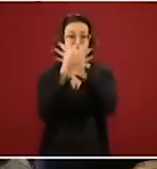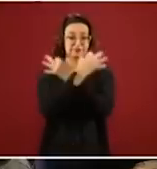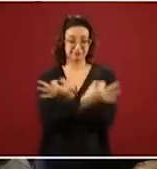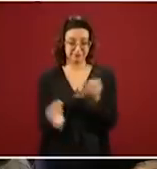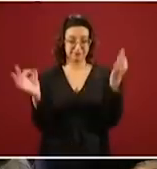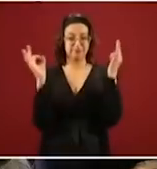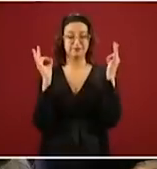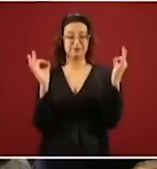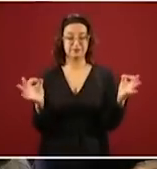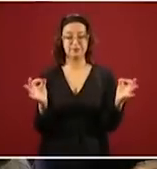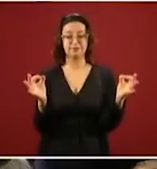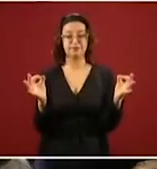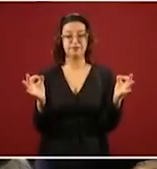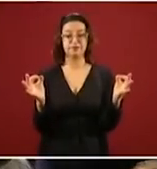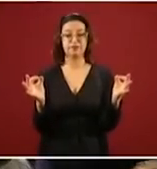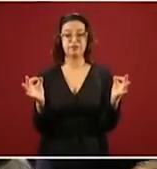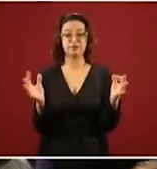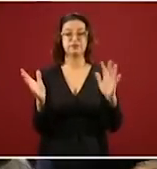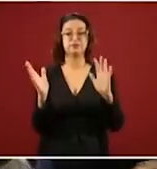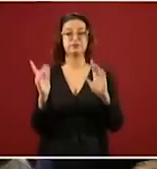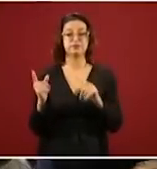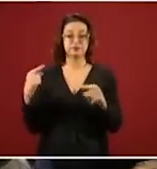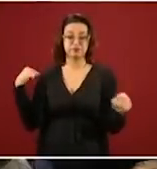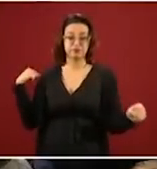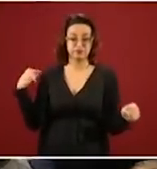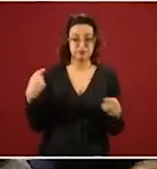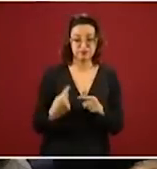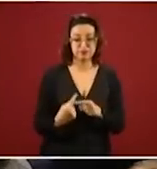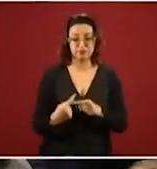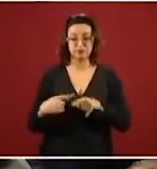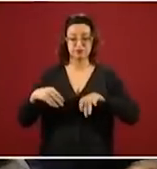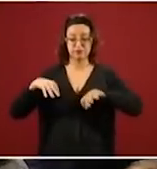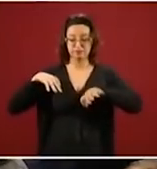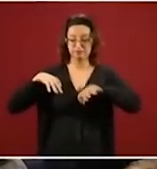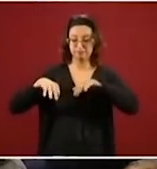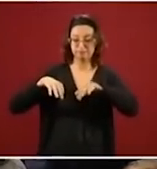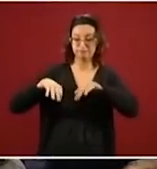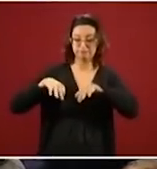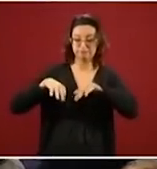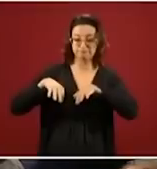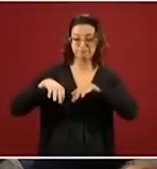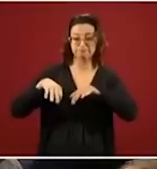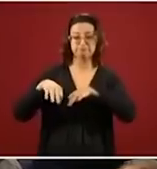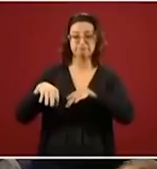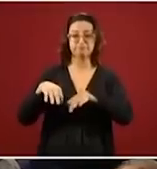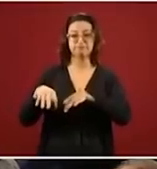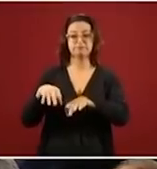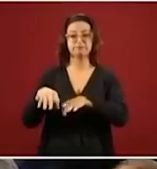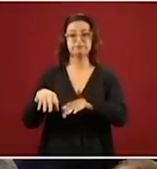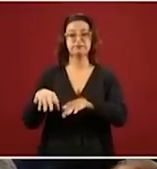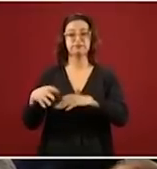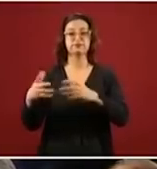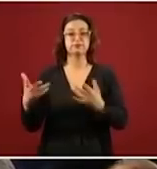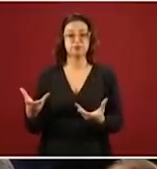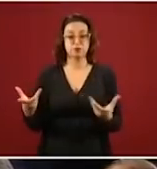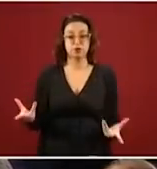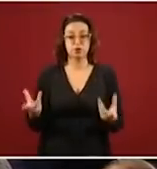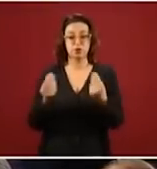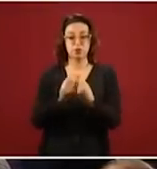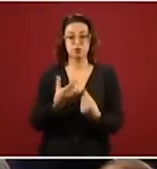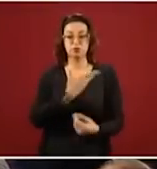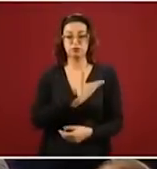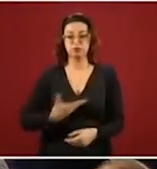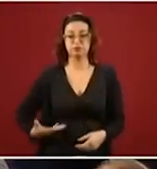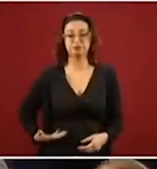hoy y hemos estado trabajando desde la presidencia de la república el licenciado